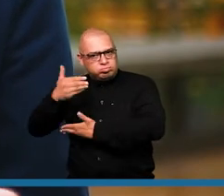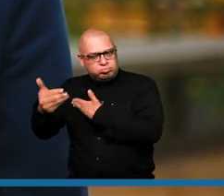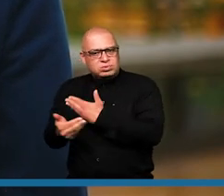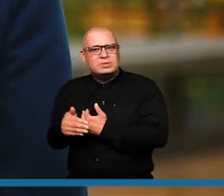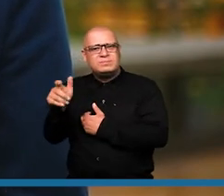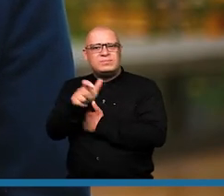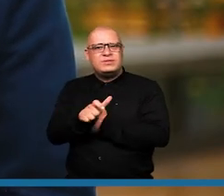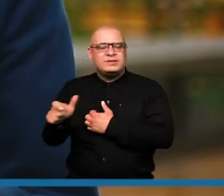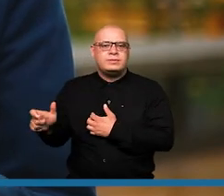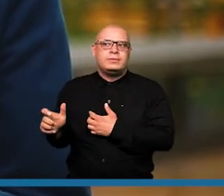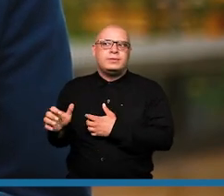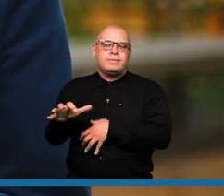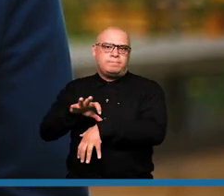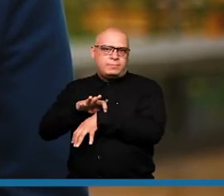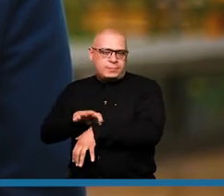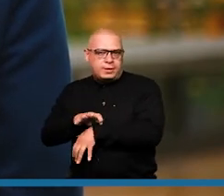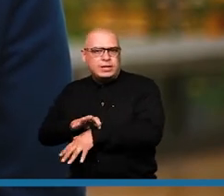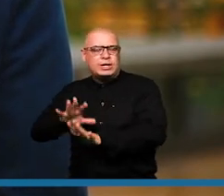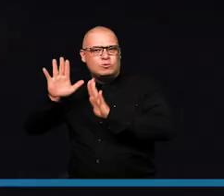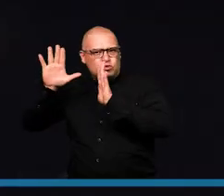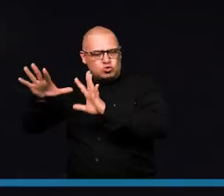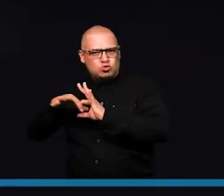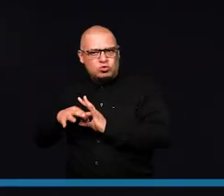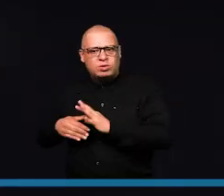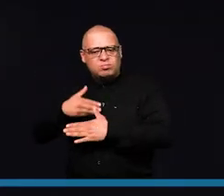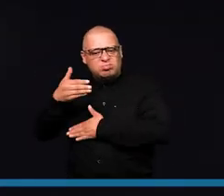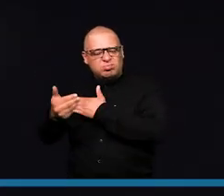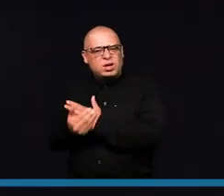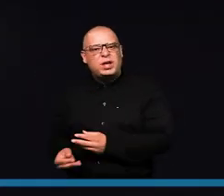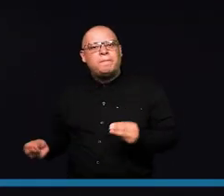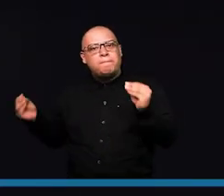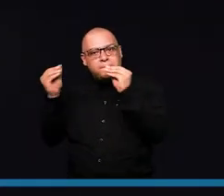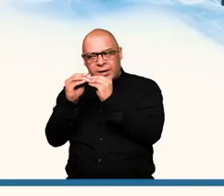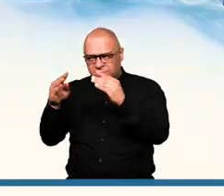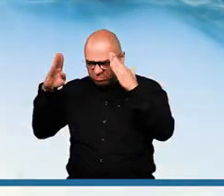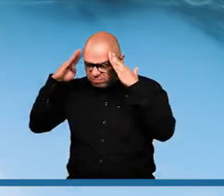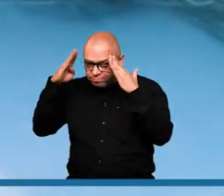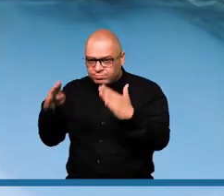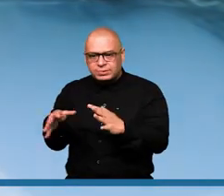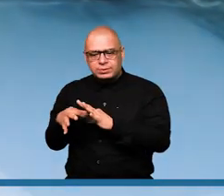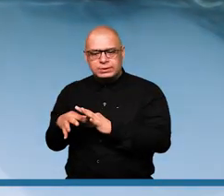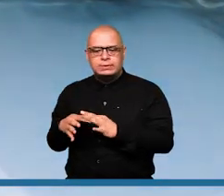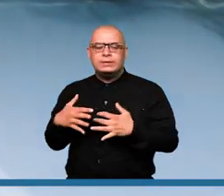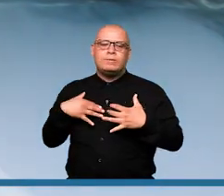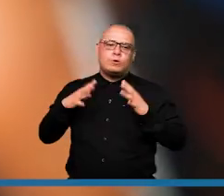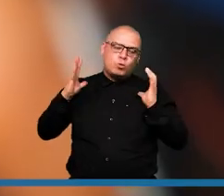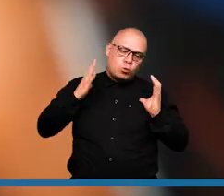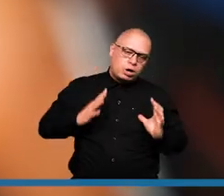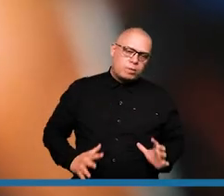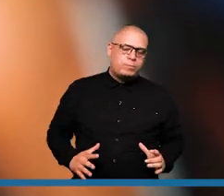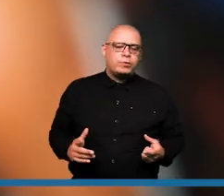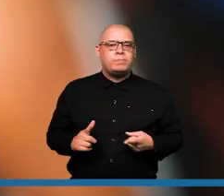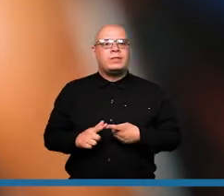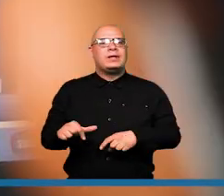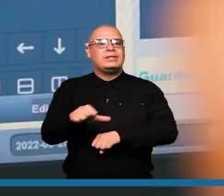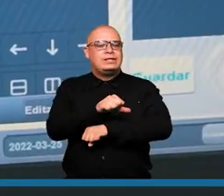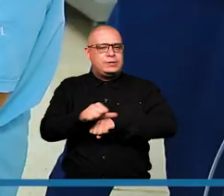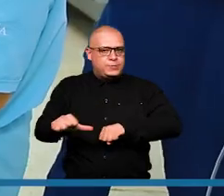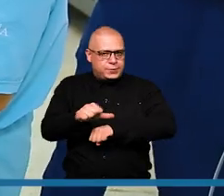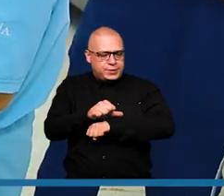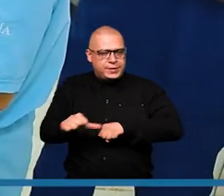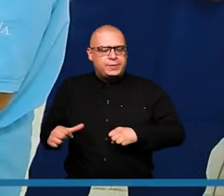clínicos, los equipos, infraestructura para hacer atención especializada de ortopedia, cirugía, inclusive